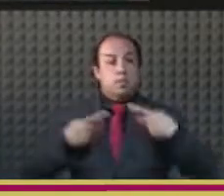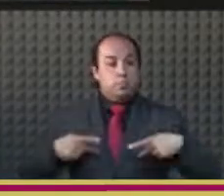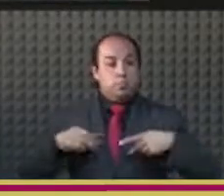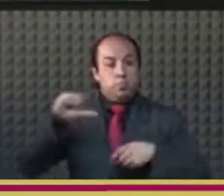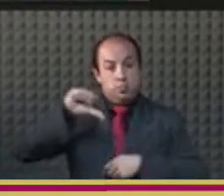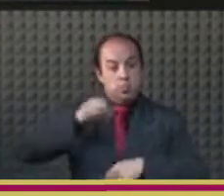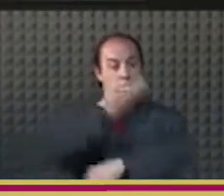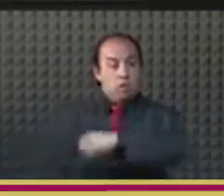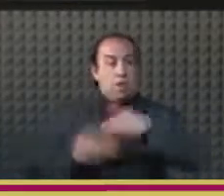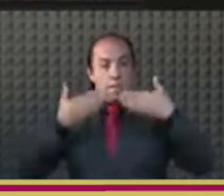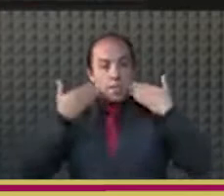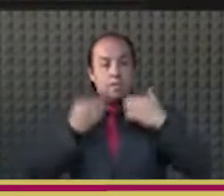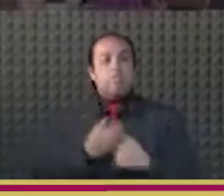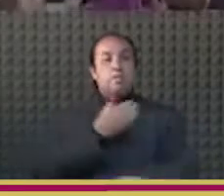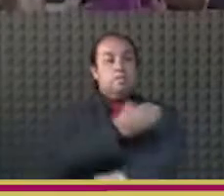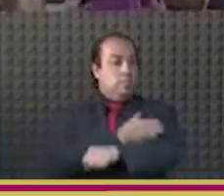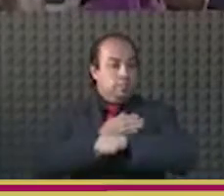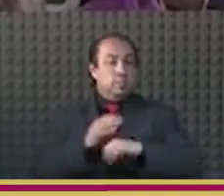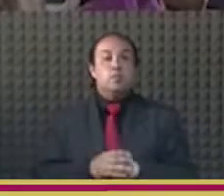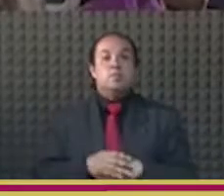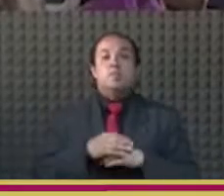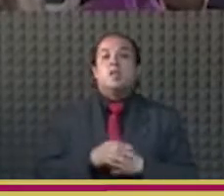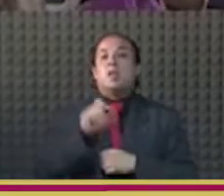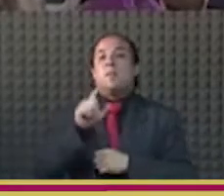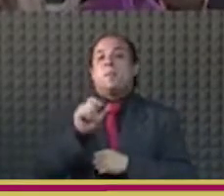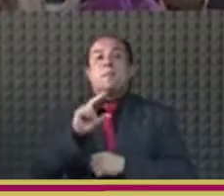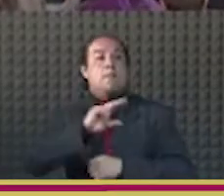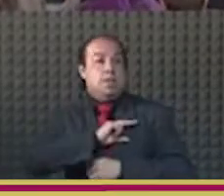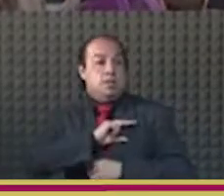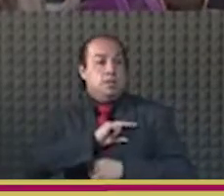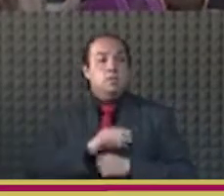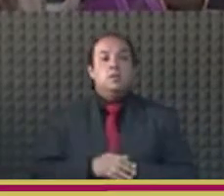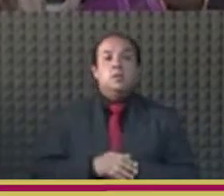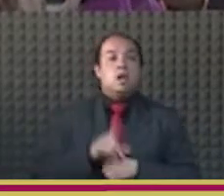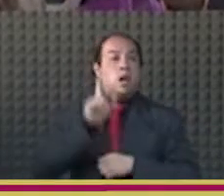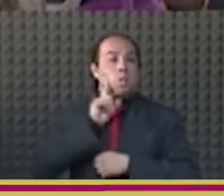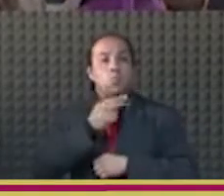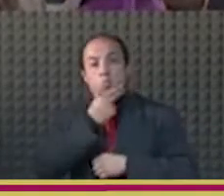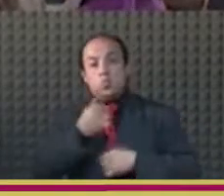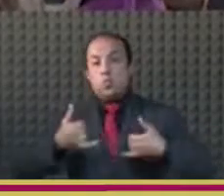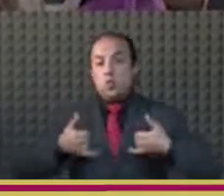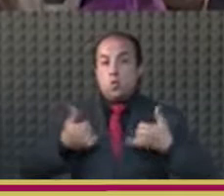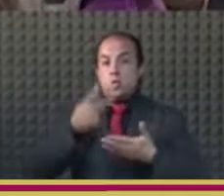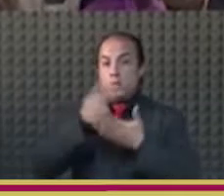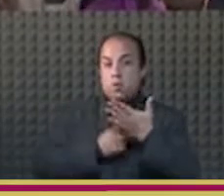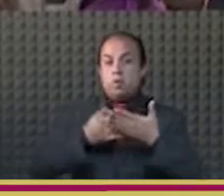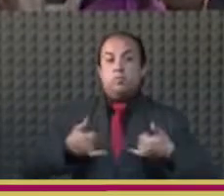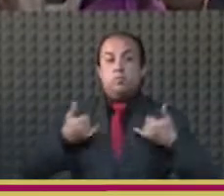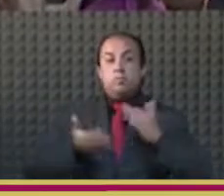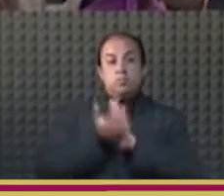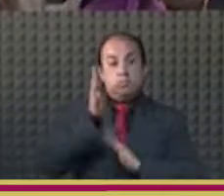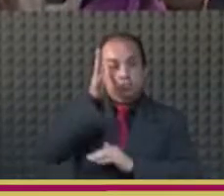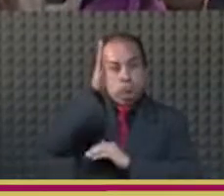tarde amablemente nos acompañan y muy especialmente a las y los jóvenes del programa